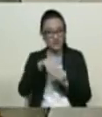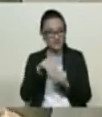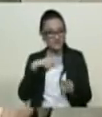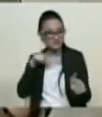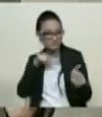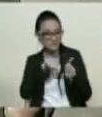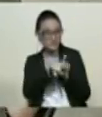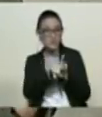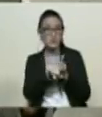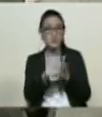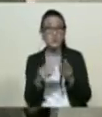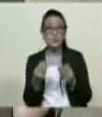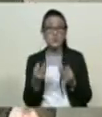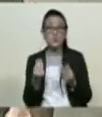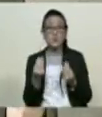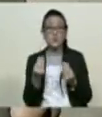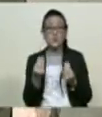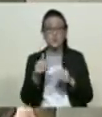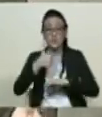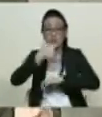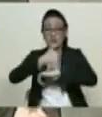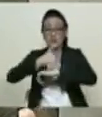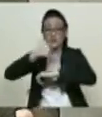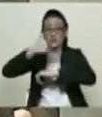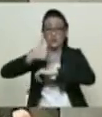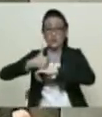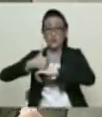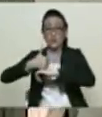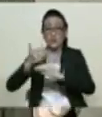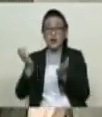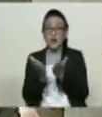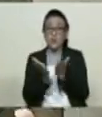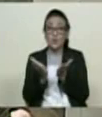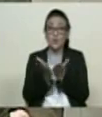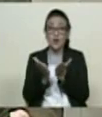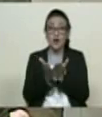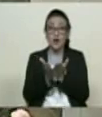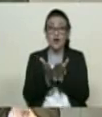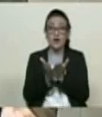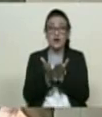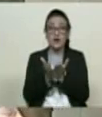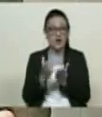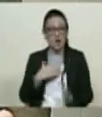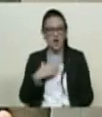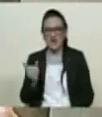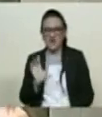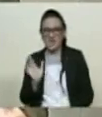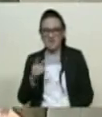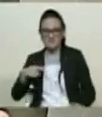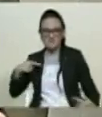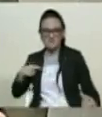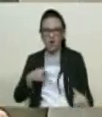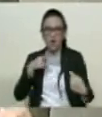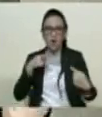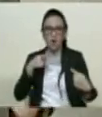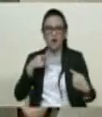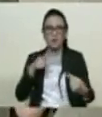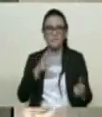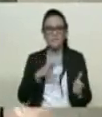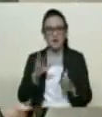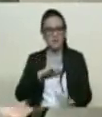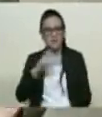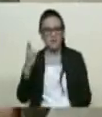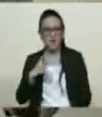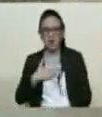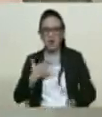votación, muchos directores o directoras de escuelas repelieron al Poder Electoral y al Plan República, no